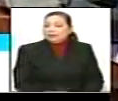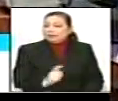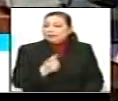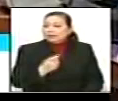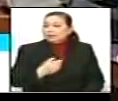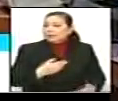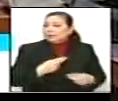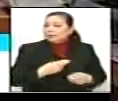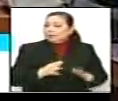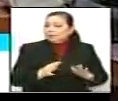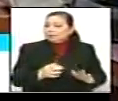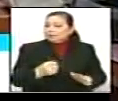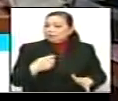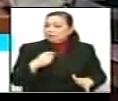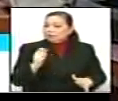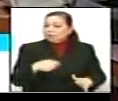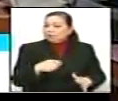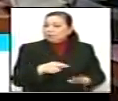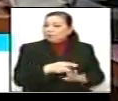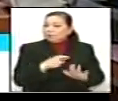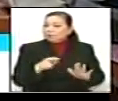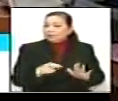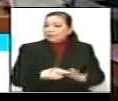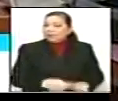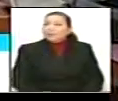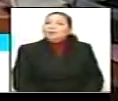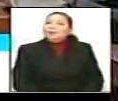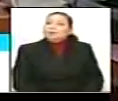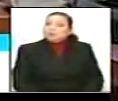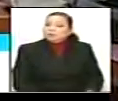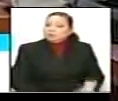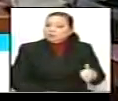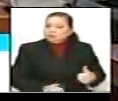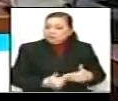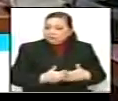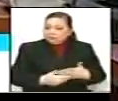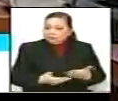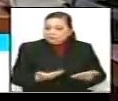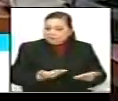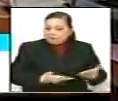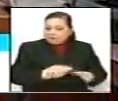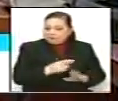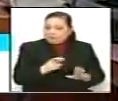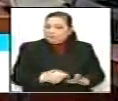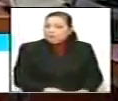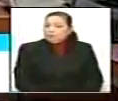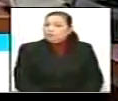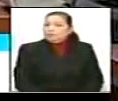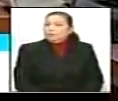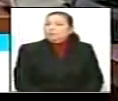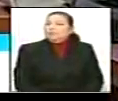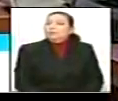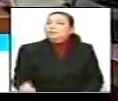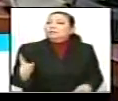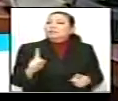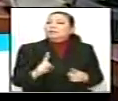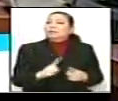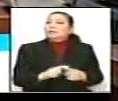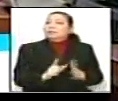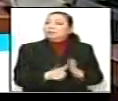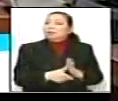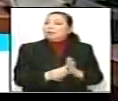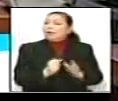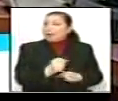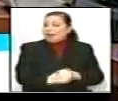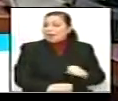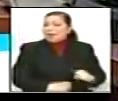avance físico del 16% del proyecto? ¿Cuál fue el avance físico del proyecto a la fecha, después de